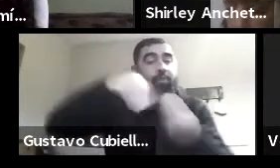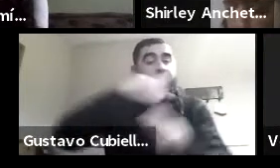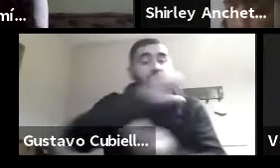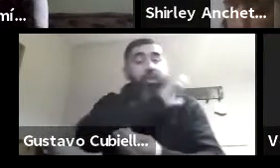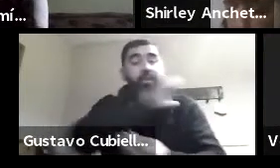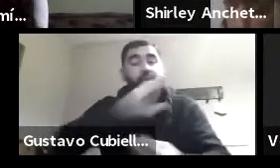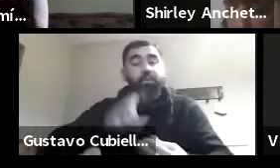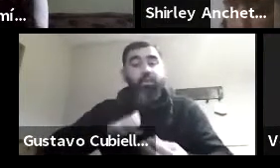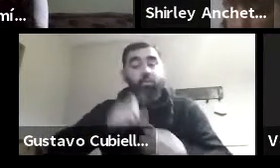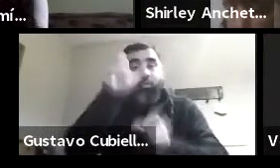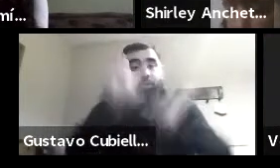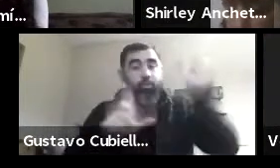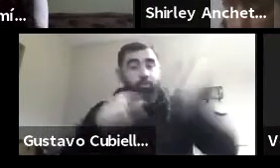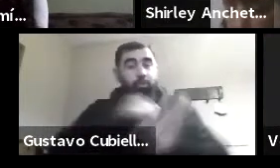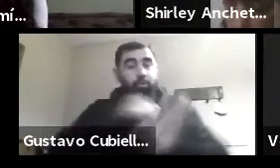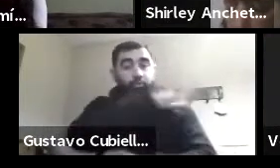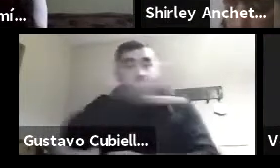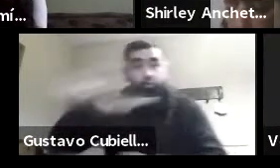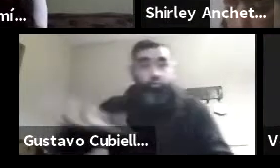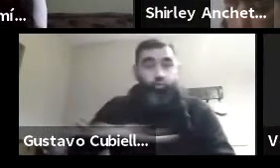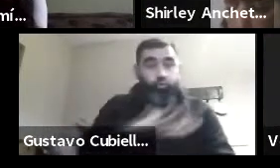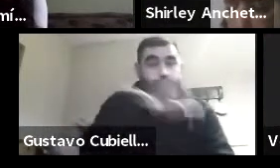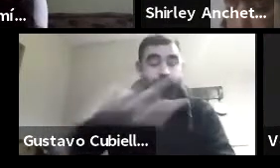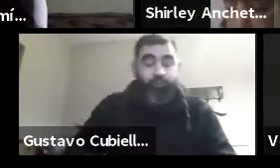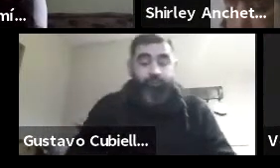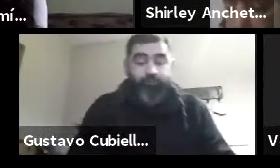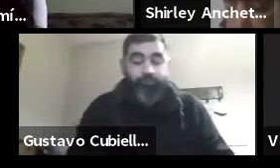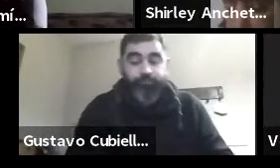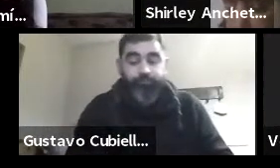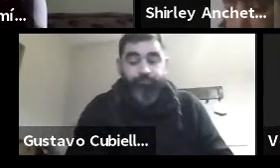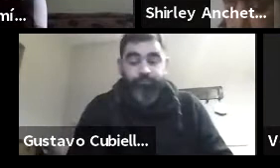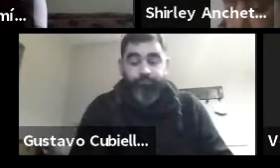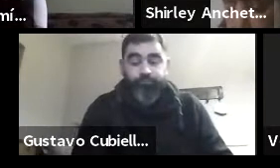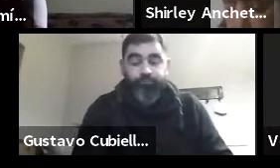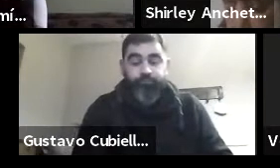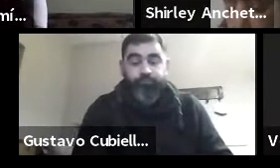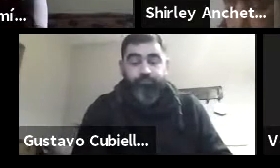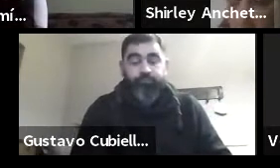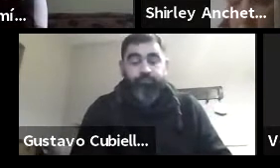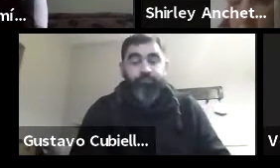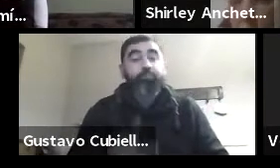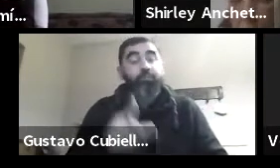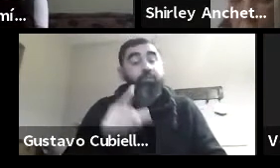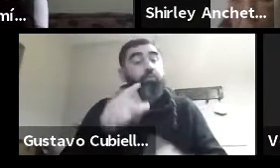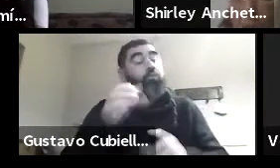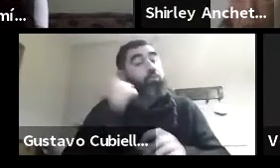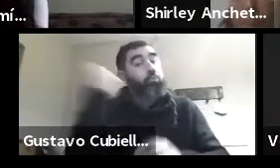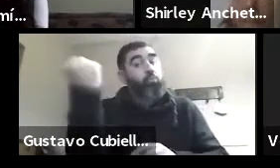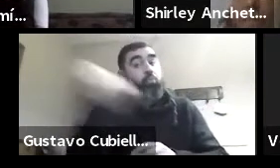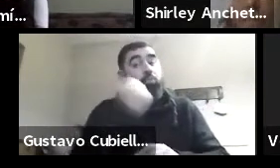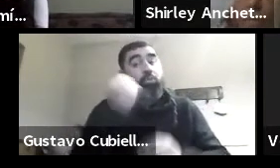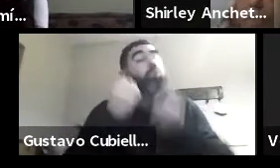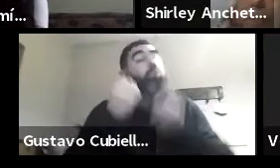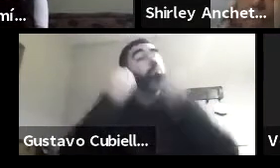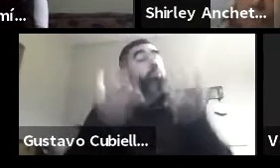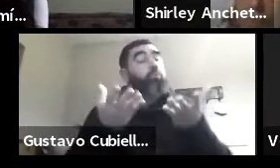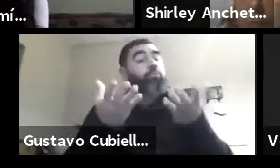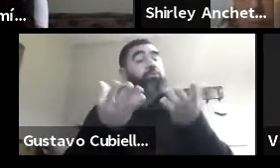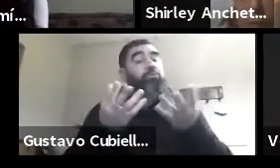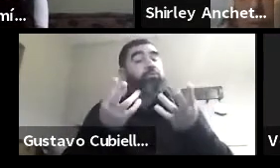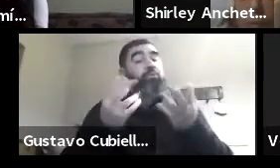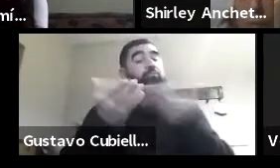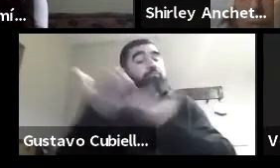mercado. En ese sentido habla de corresponsabilidad, ¿no? Y no es un dato menor, porque la